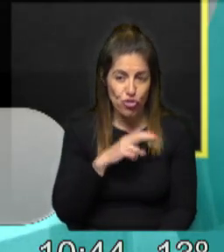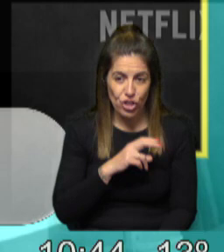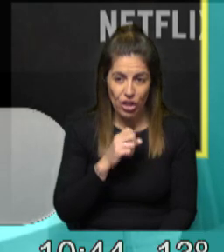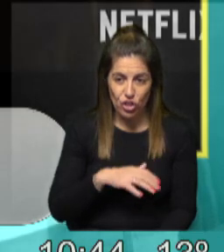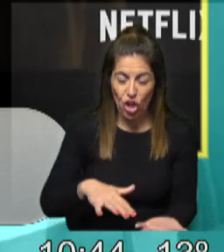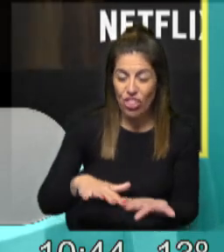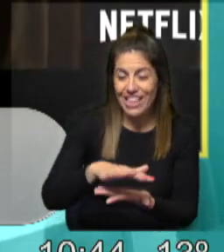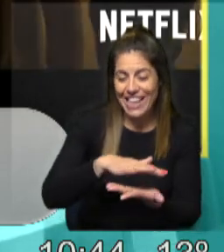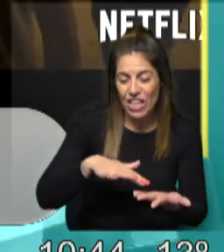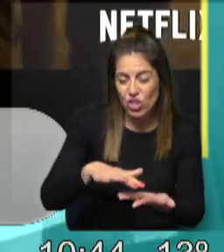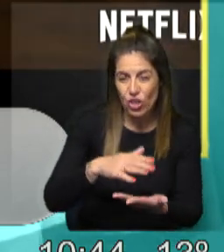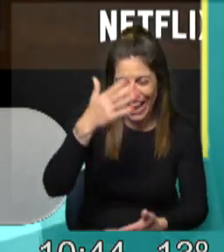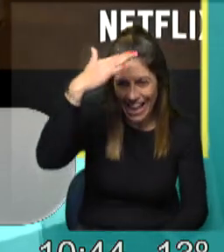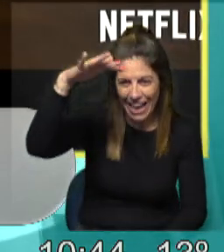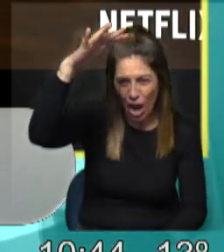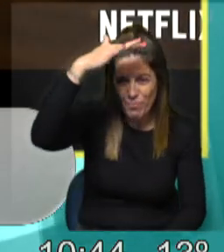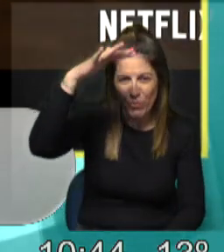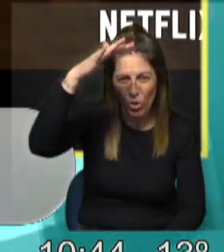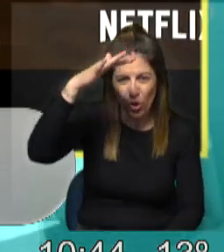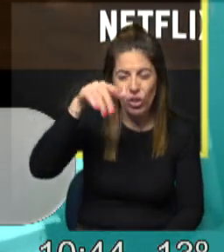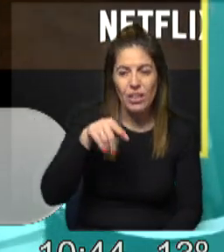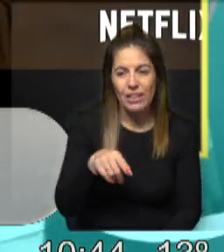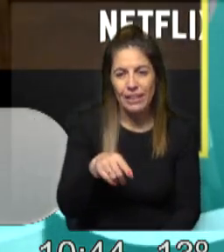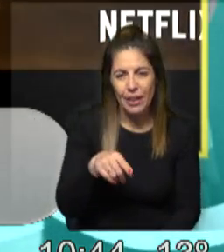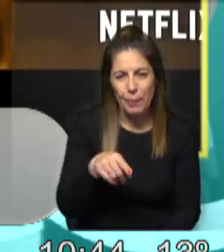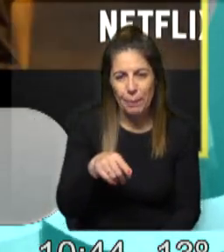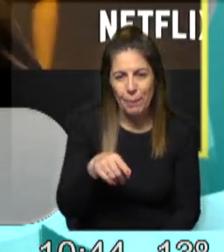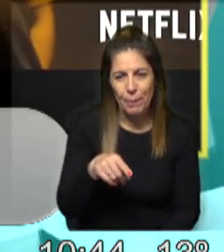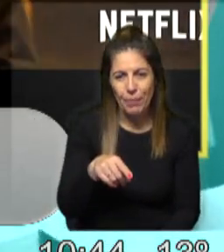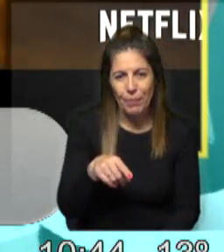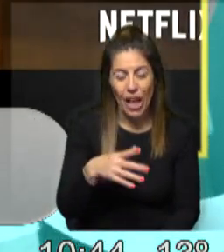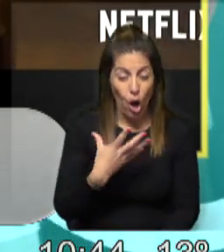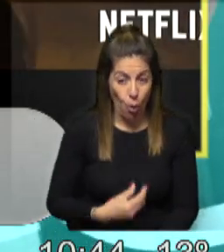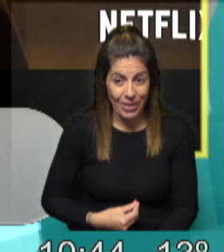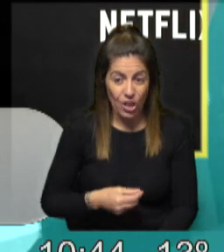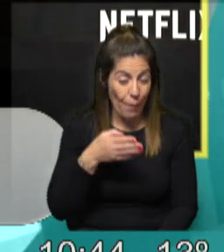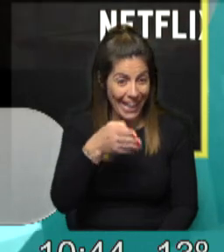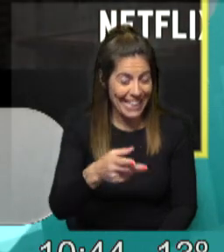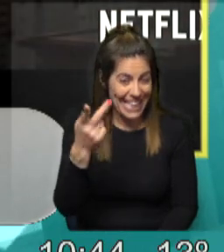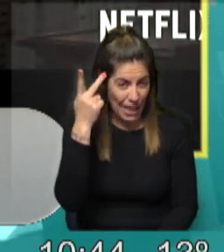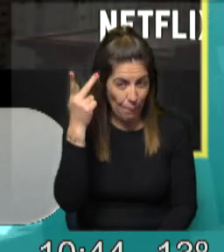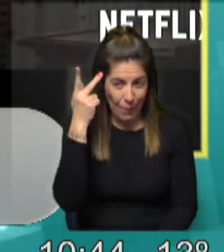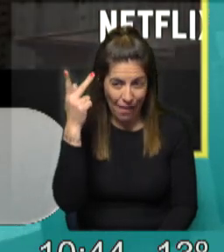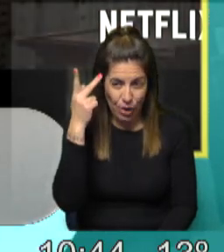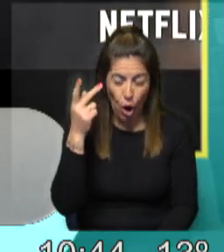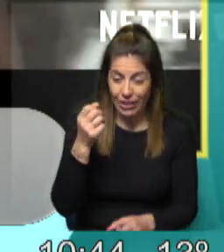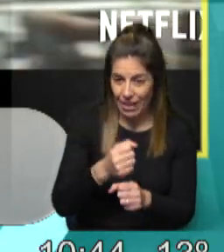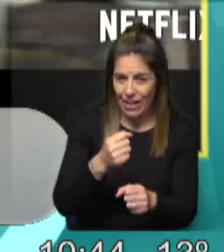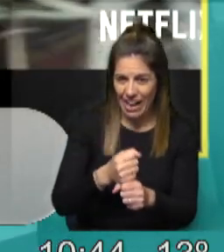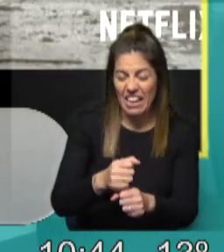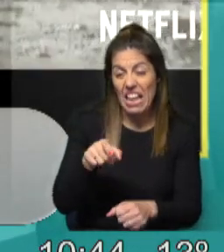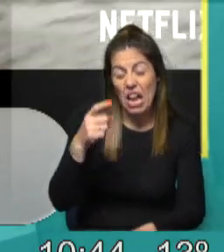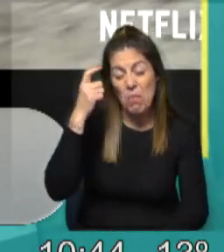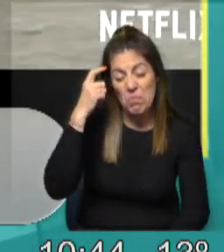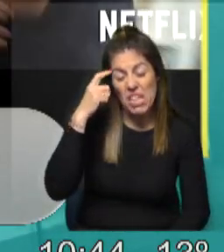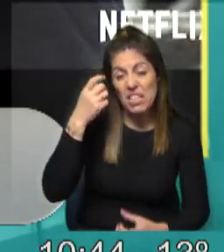zona campestre que es convencido para ir a San Pablo, para ir a trabajar. Entonces él piensa, bueno,